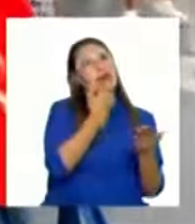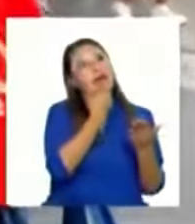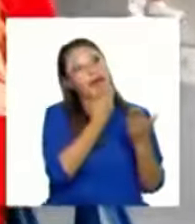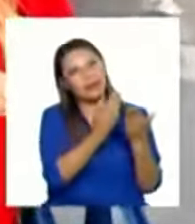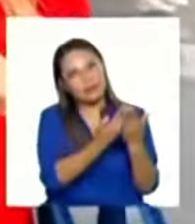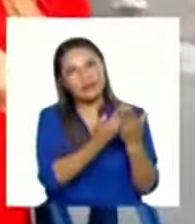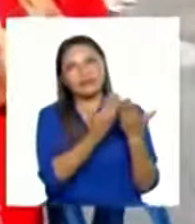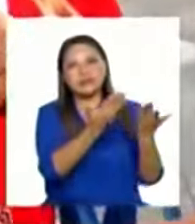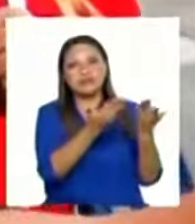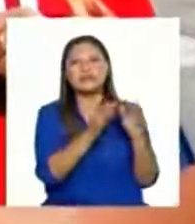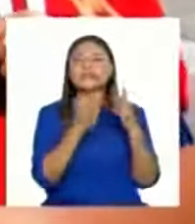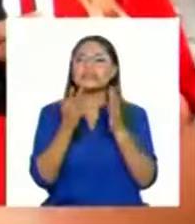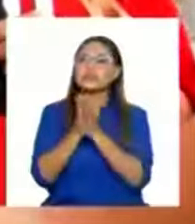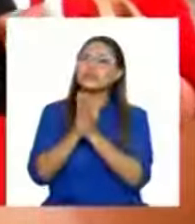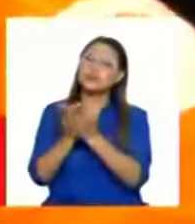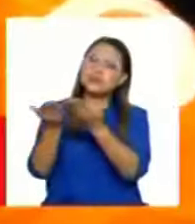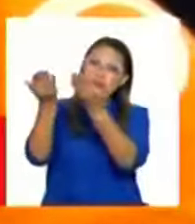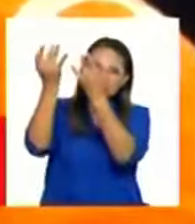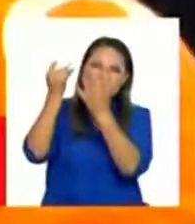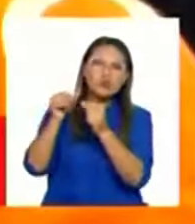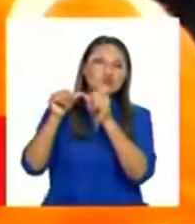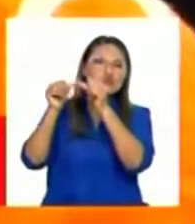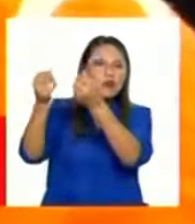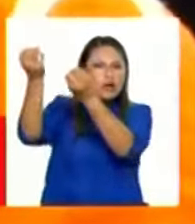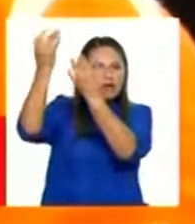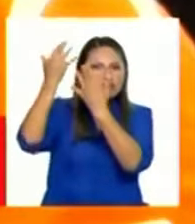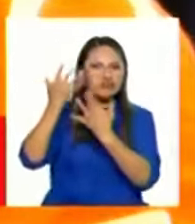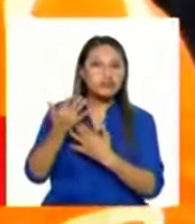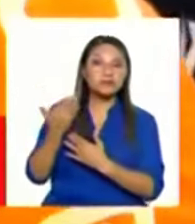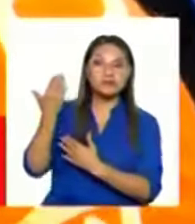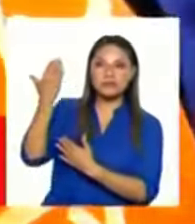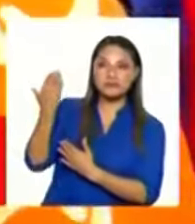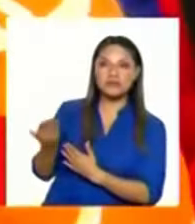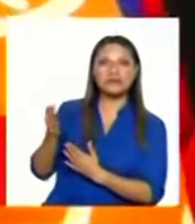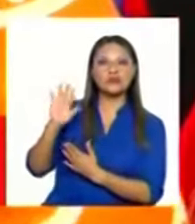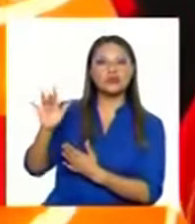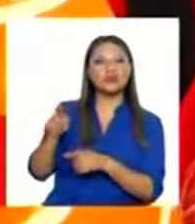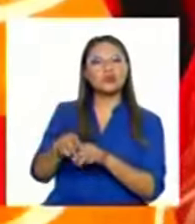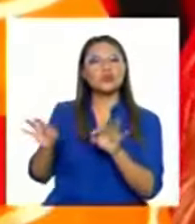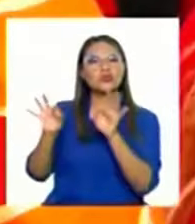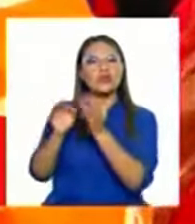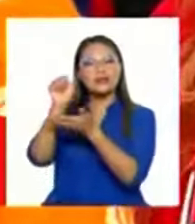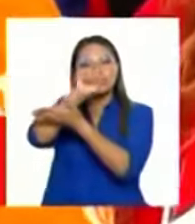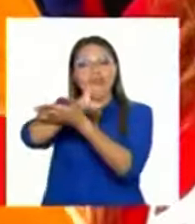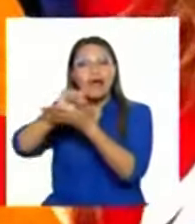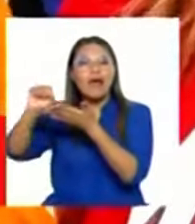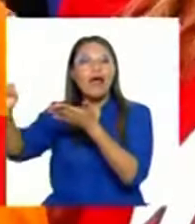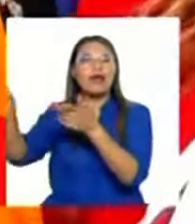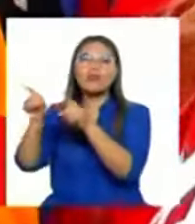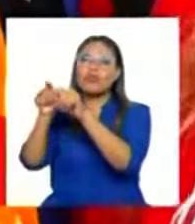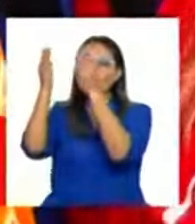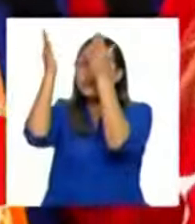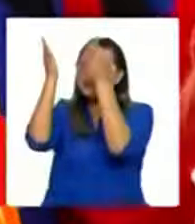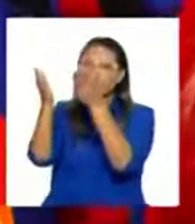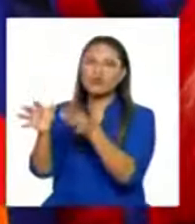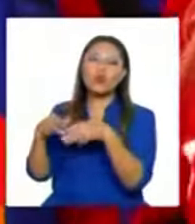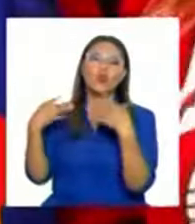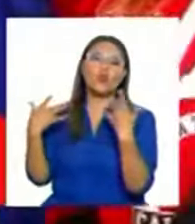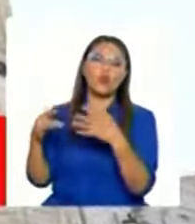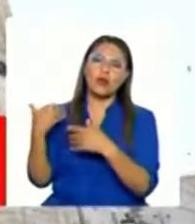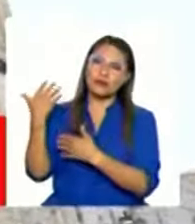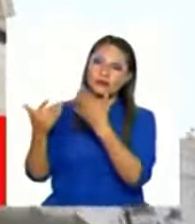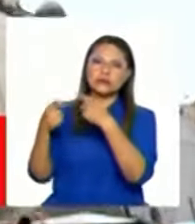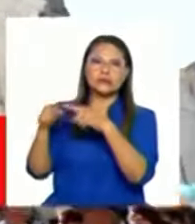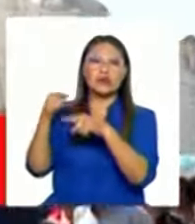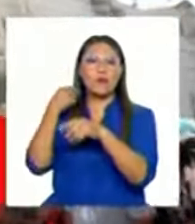pedir y así que nos siga bendiciendo a todos. Le dicen el santo de las causas imposibles, patrón de los buenos y los